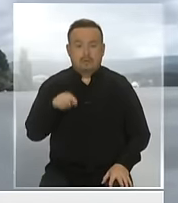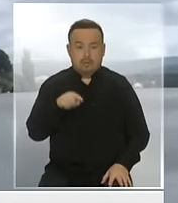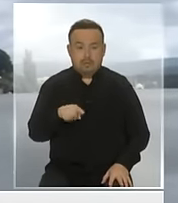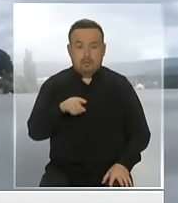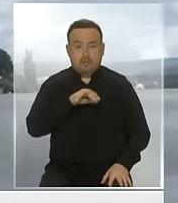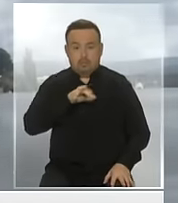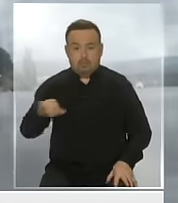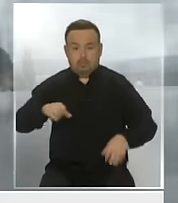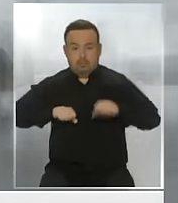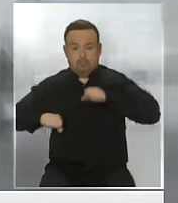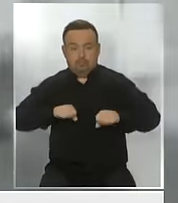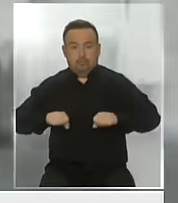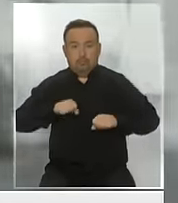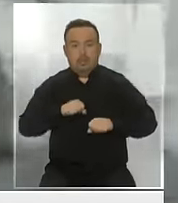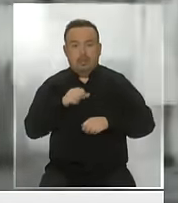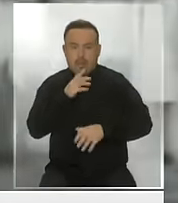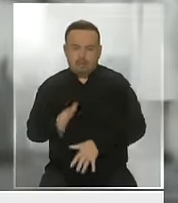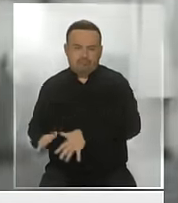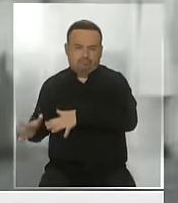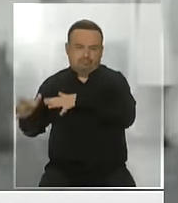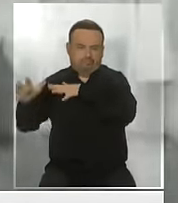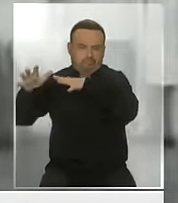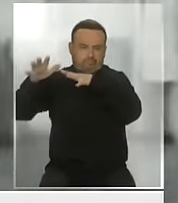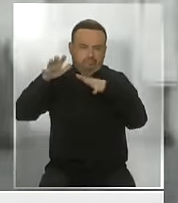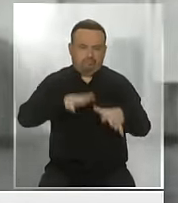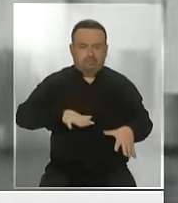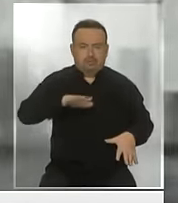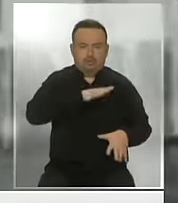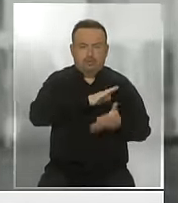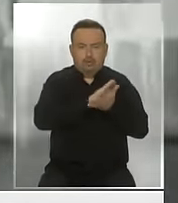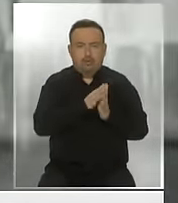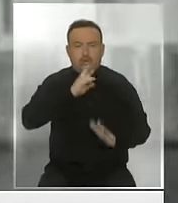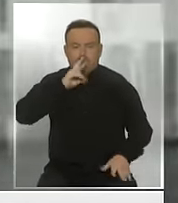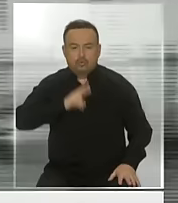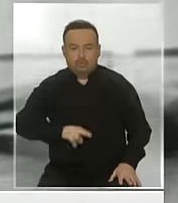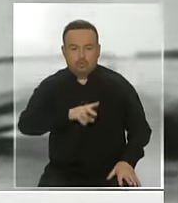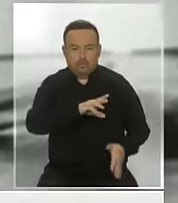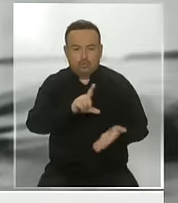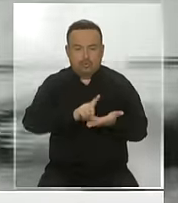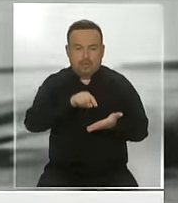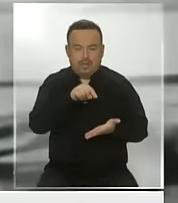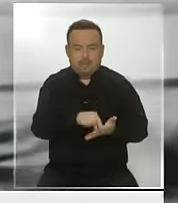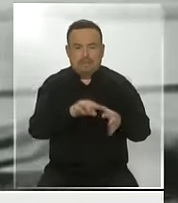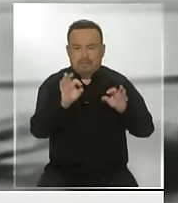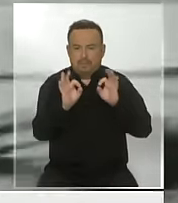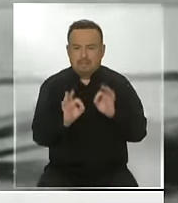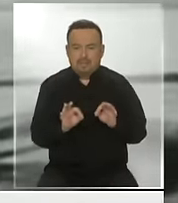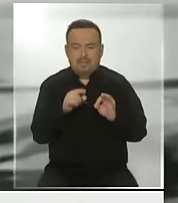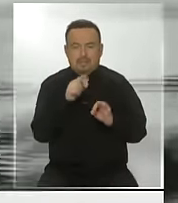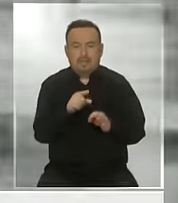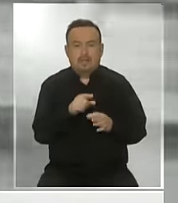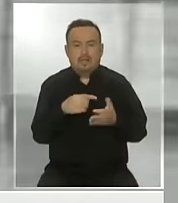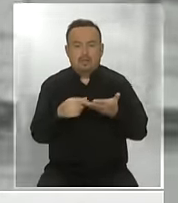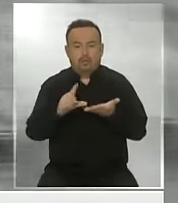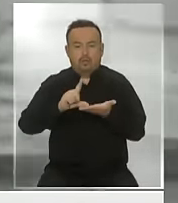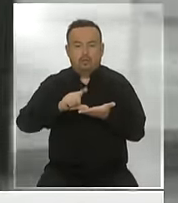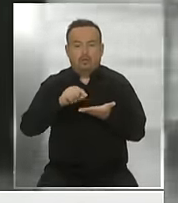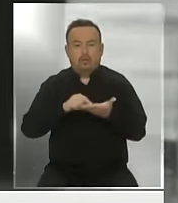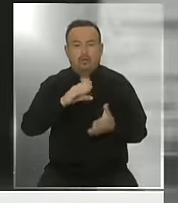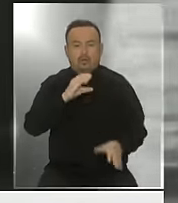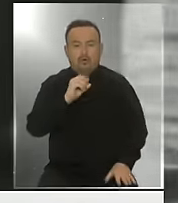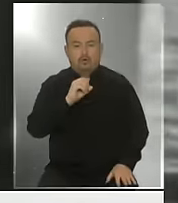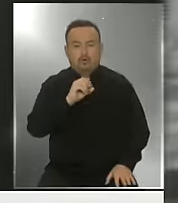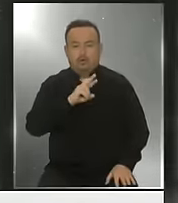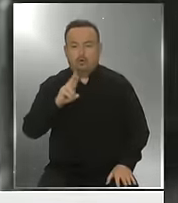Posterior al terremoto, un tsunami arrasó con toda la costa sur de esa zona, especialmente con la localidad de